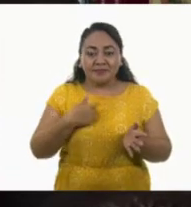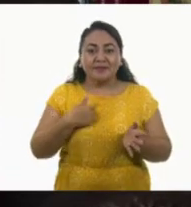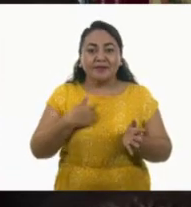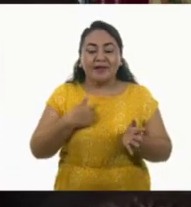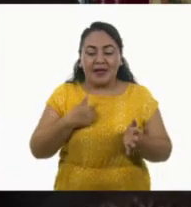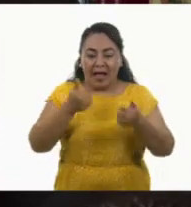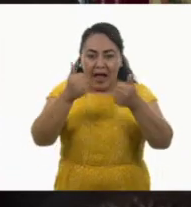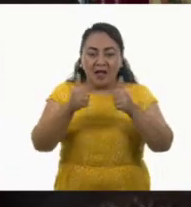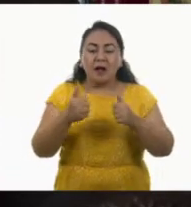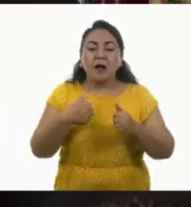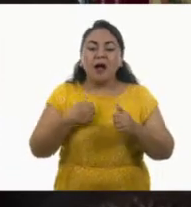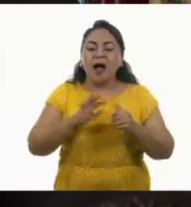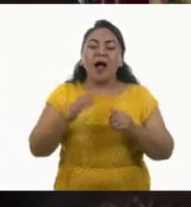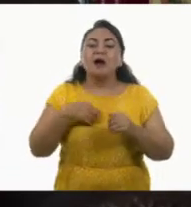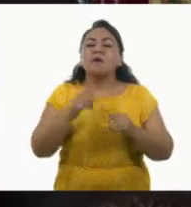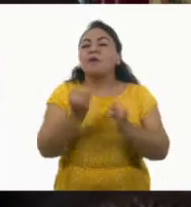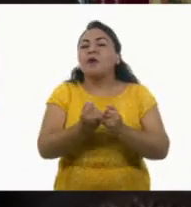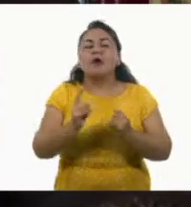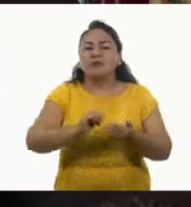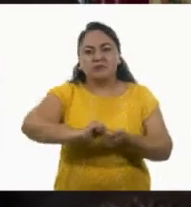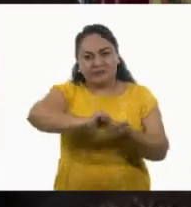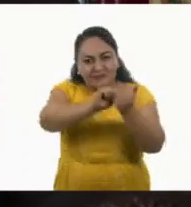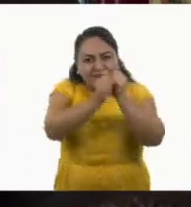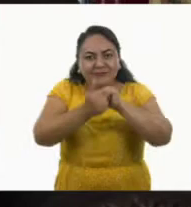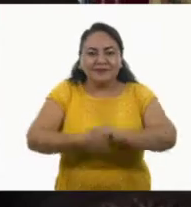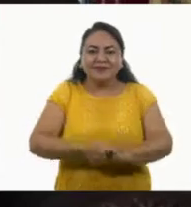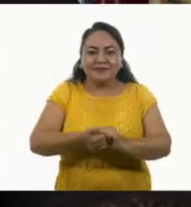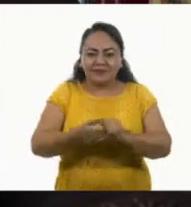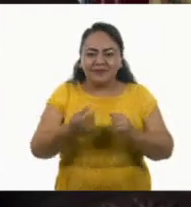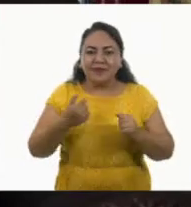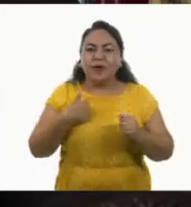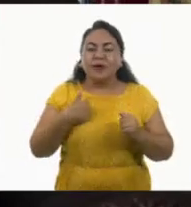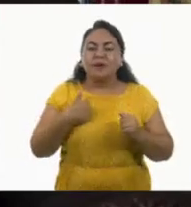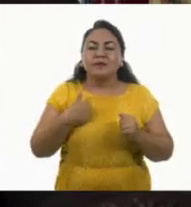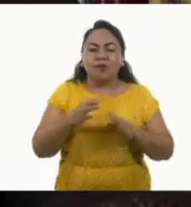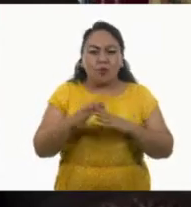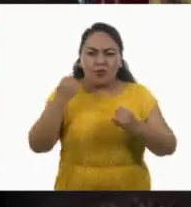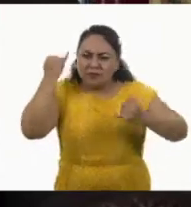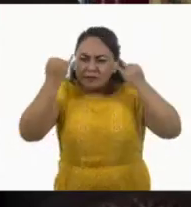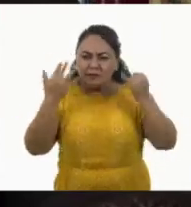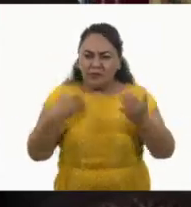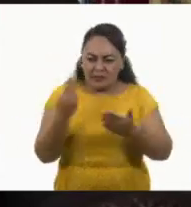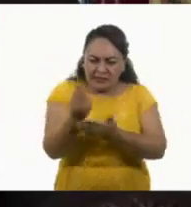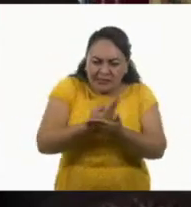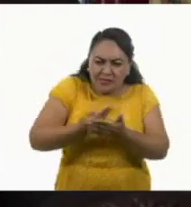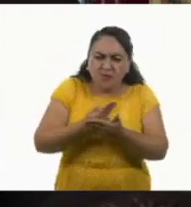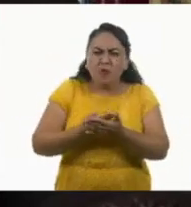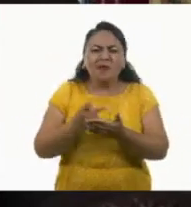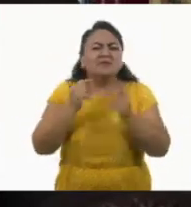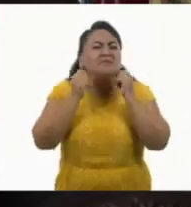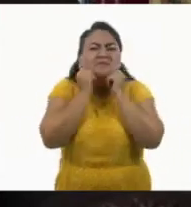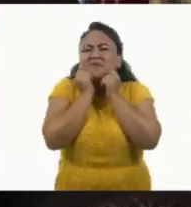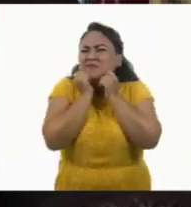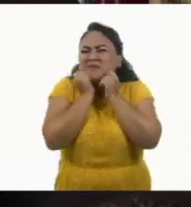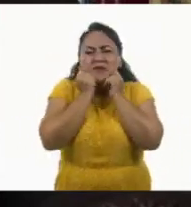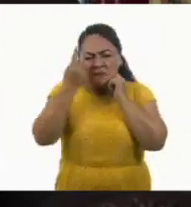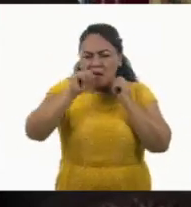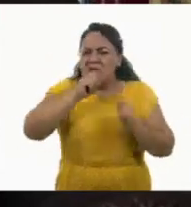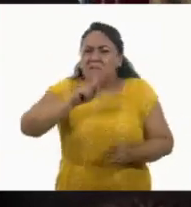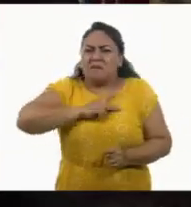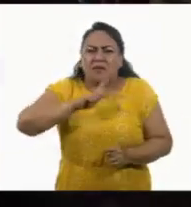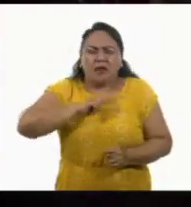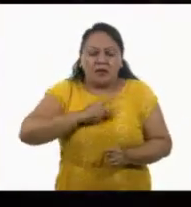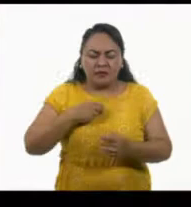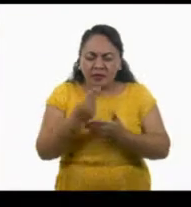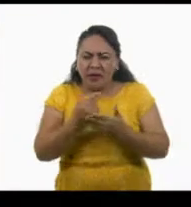consumidores de arte pasivos y nos convertimos en gente que hace dibujos, aunque sean solamente para nosotros,